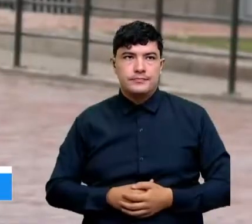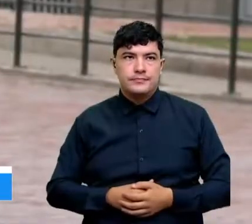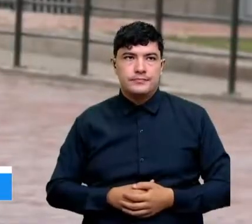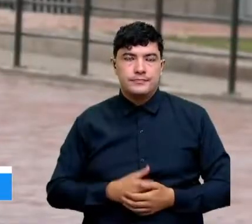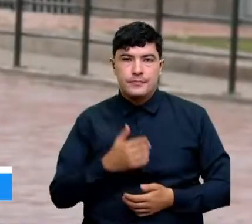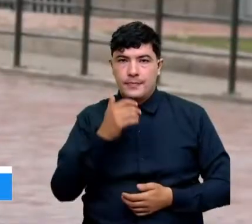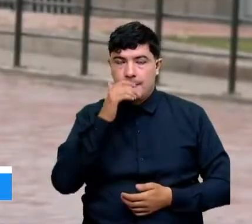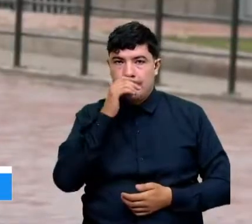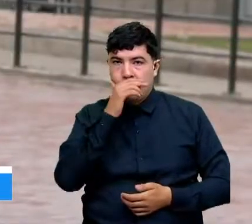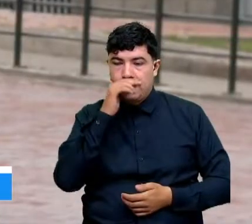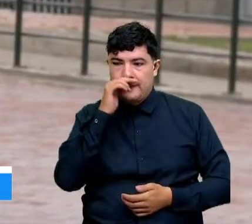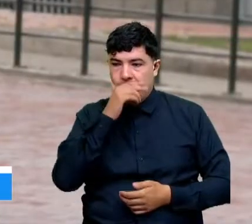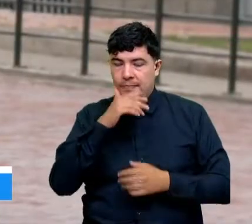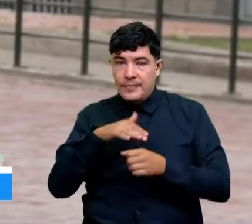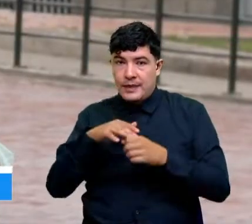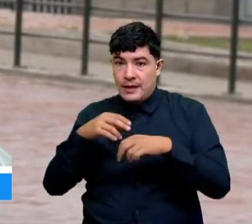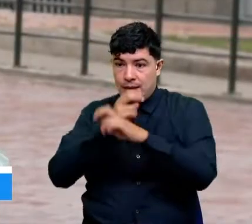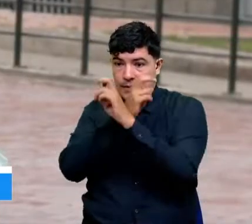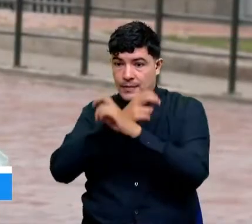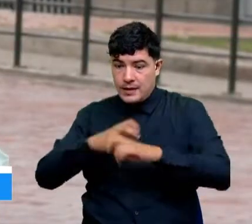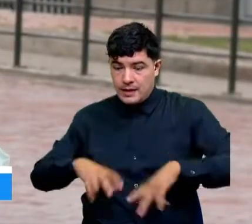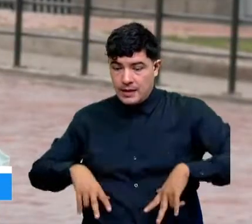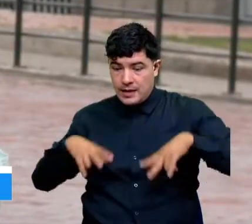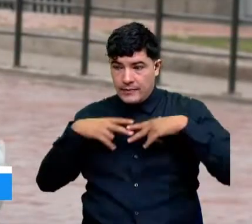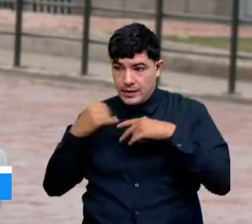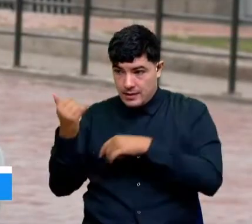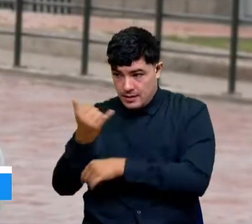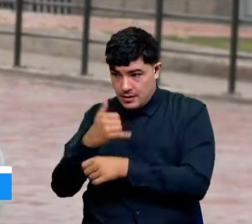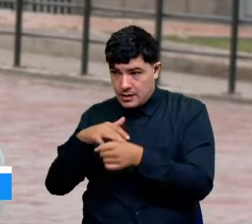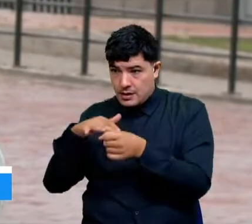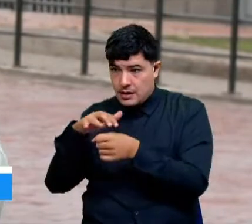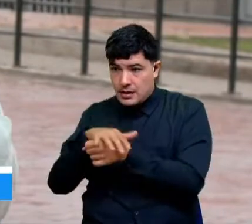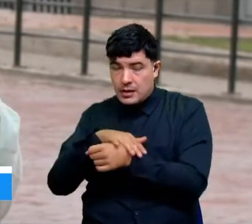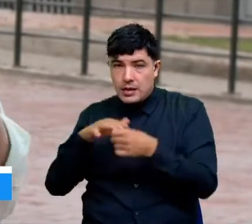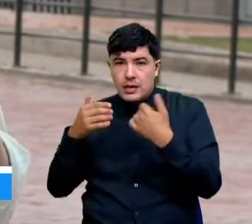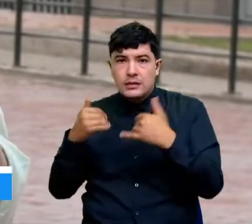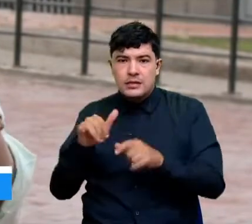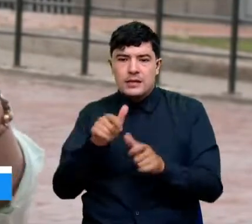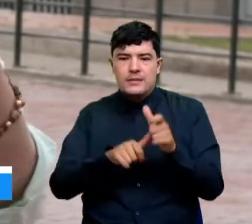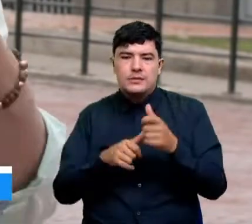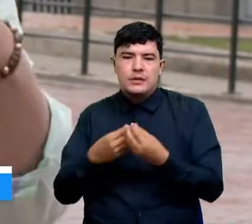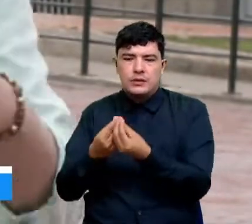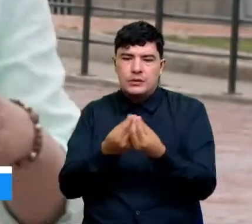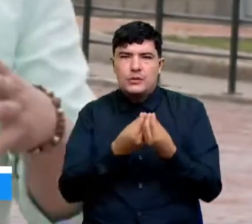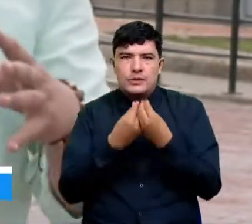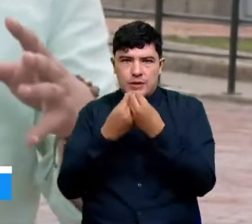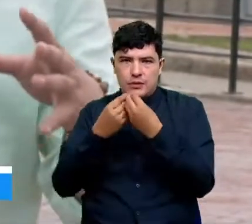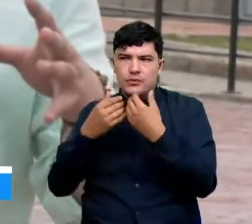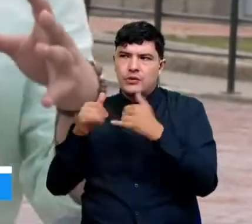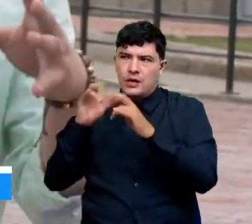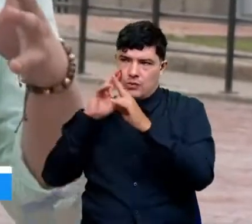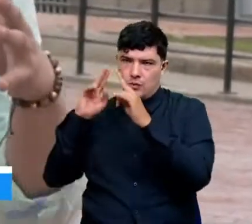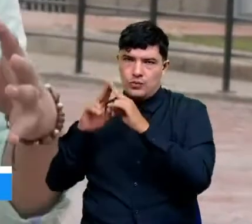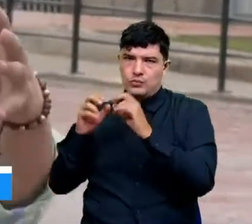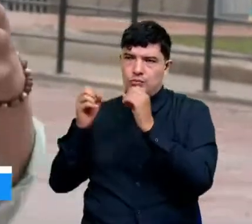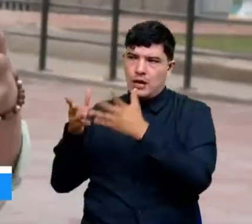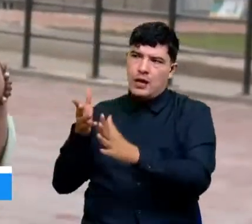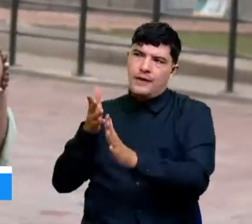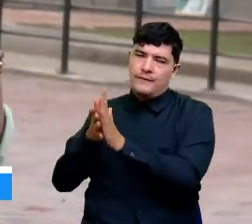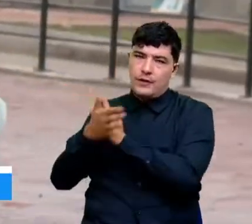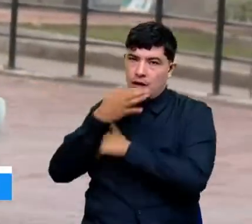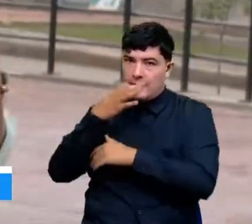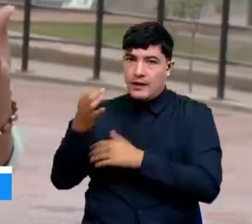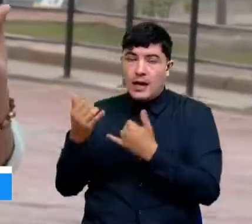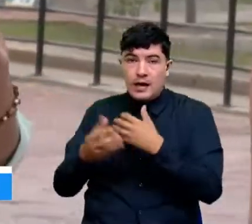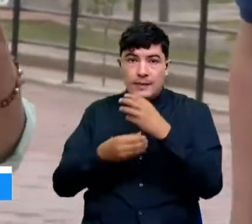Esta situación en el Parque de la Vida ha sido puesta en conocimiento por parte de los concejales a la alcaldía de Cúcuta y precisamente me encuentro con uno de esos